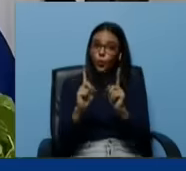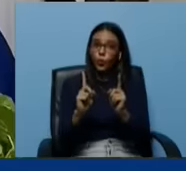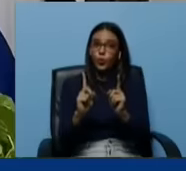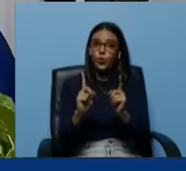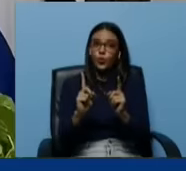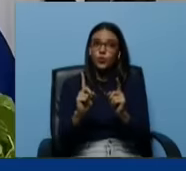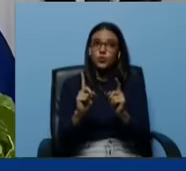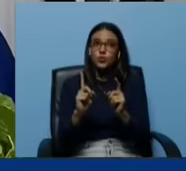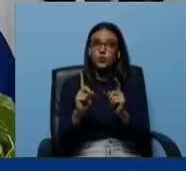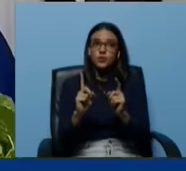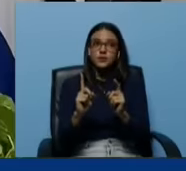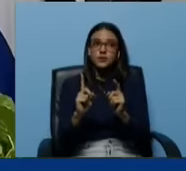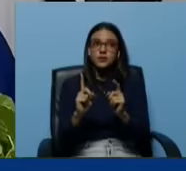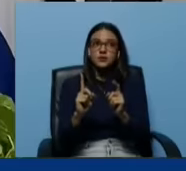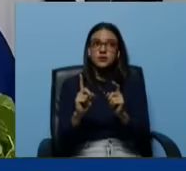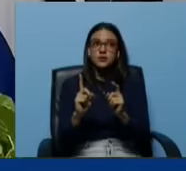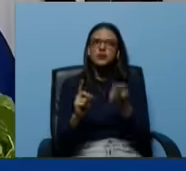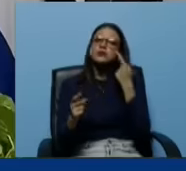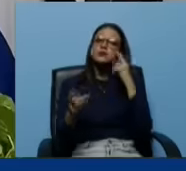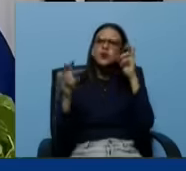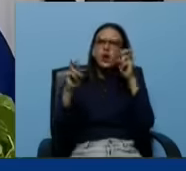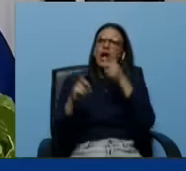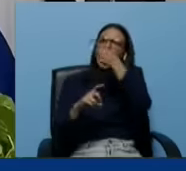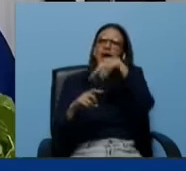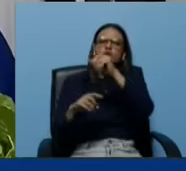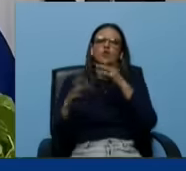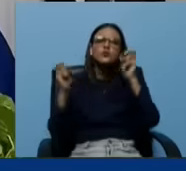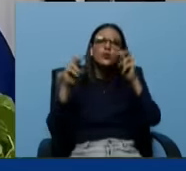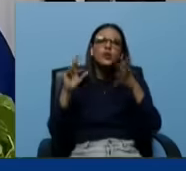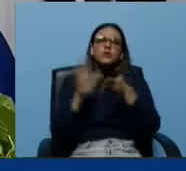Ah, no, aparentemente no fueron gobiernos